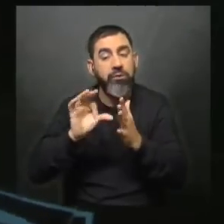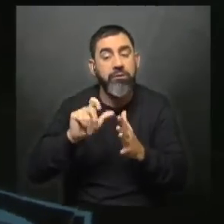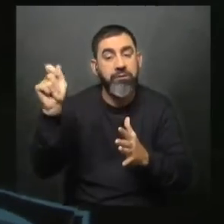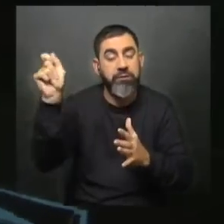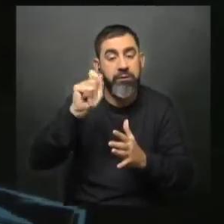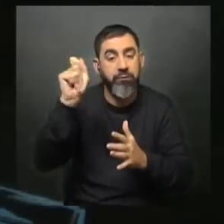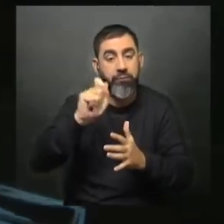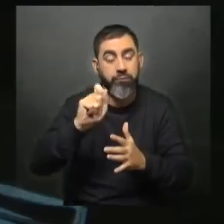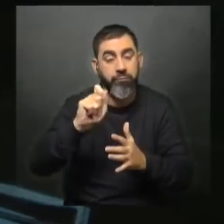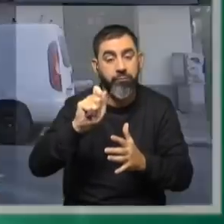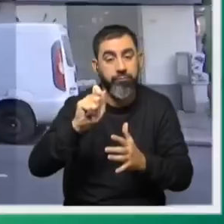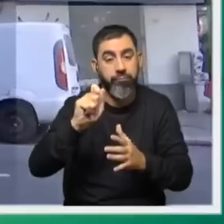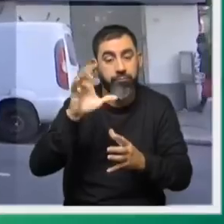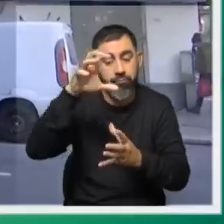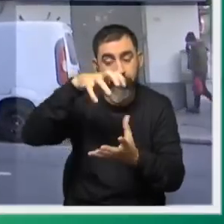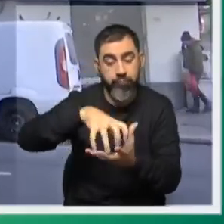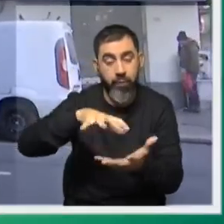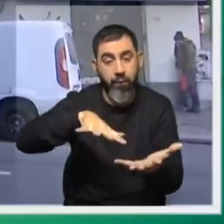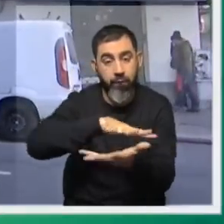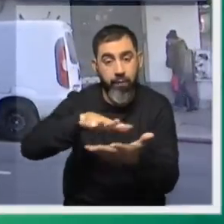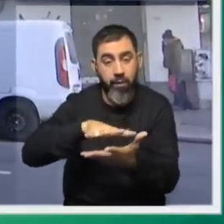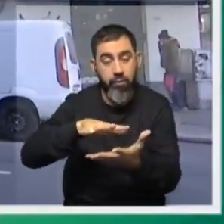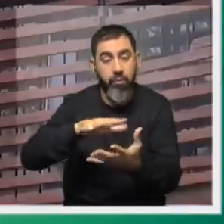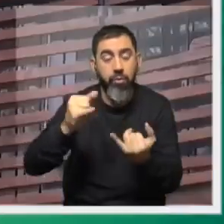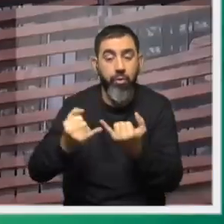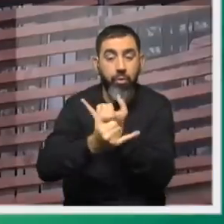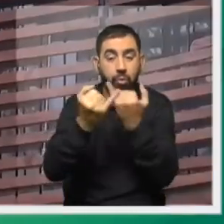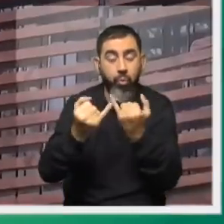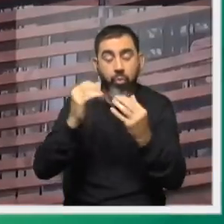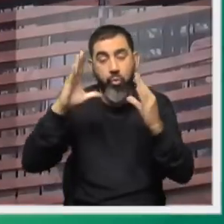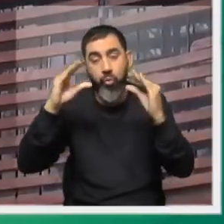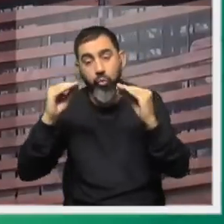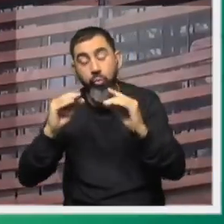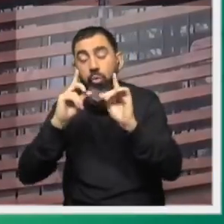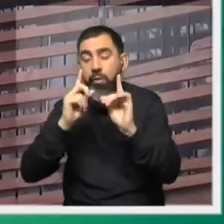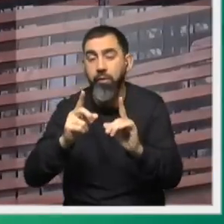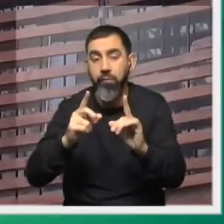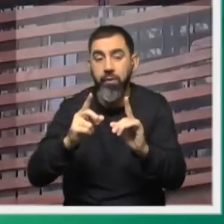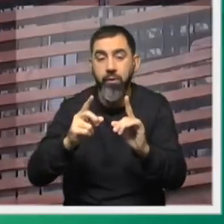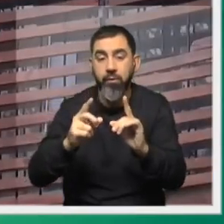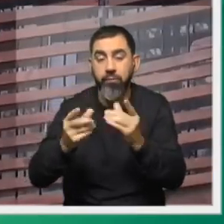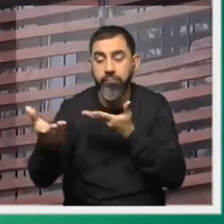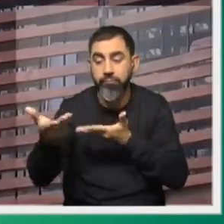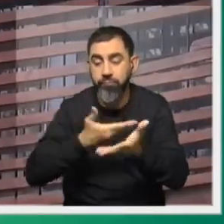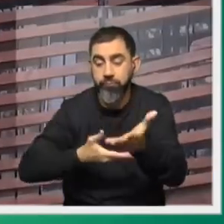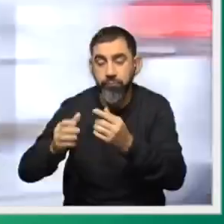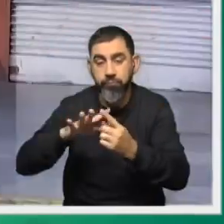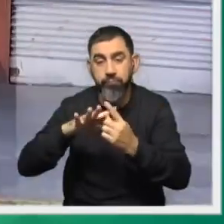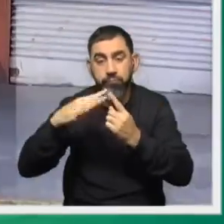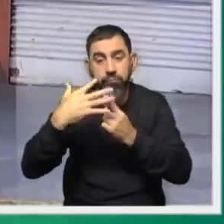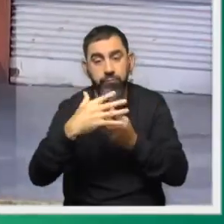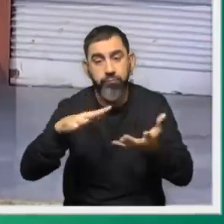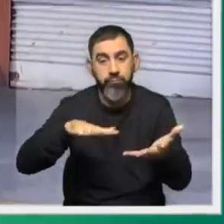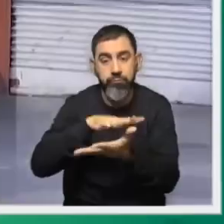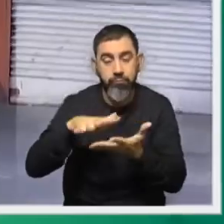que se inserta en un barrio estos son los centros de uno los refugios tiene que tener un diálogo permanente con el entorno con el barrio